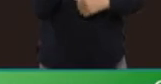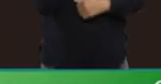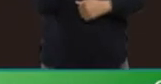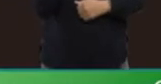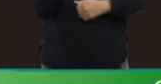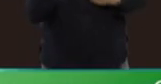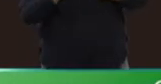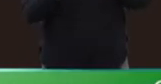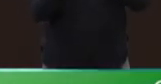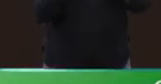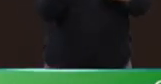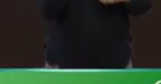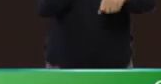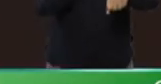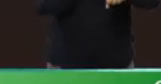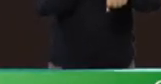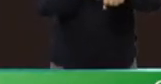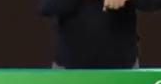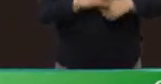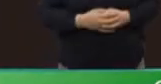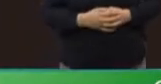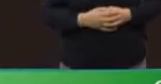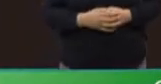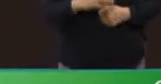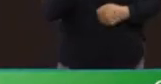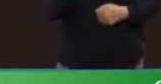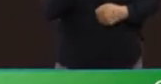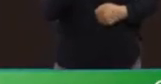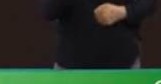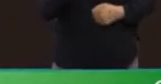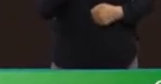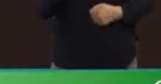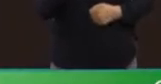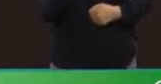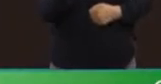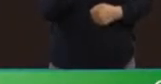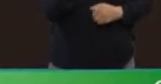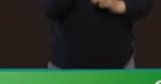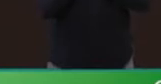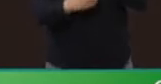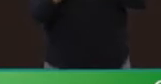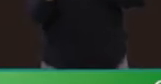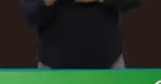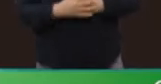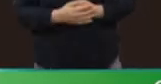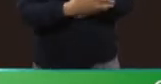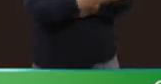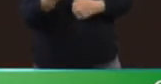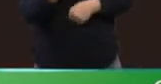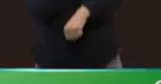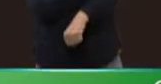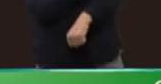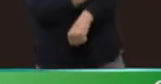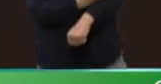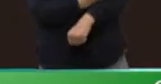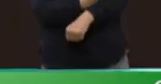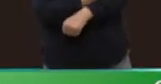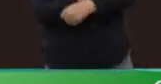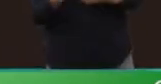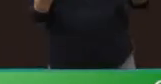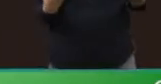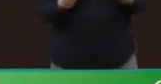y señores compañeras y compañeros legisladores que conforman este